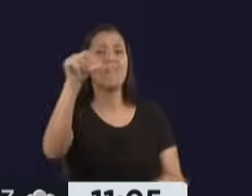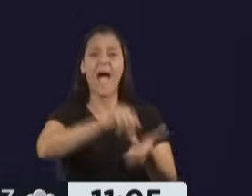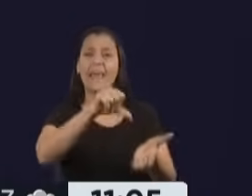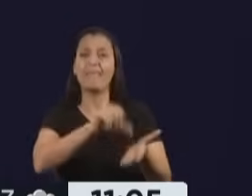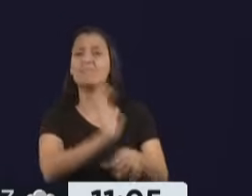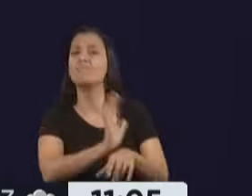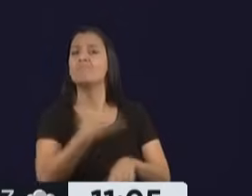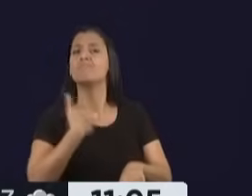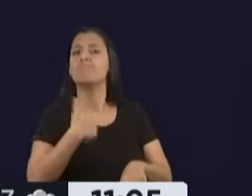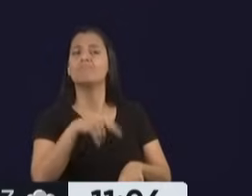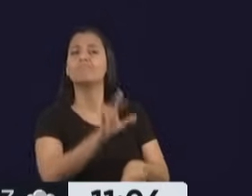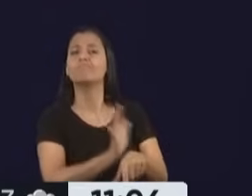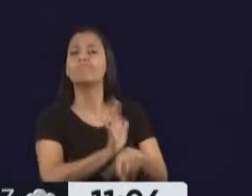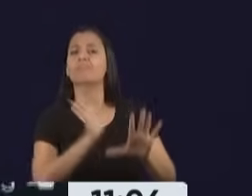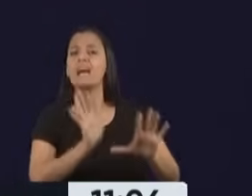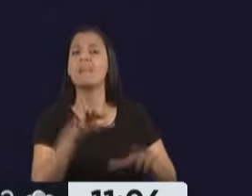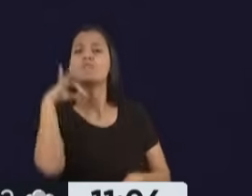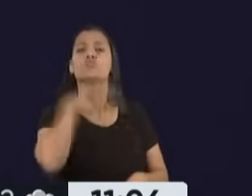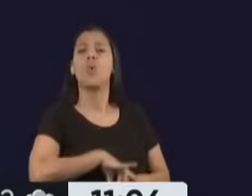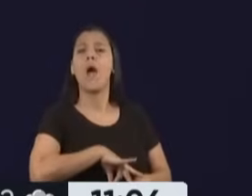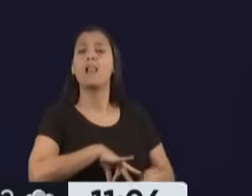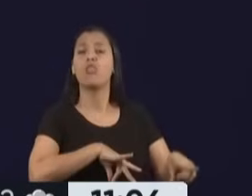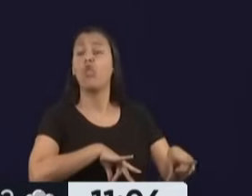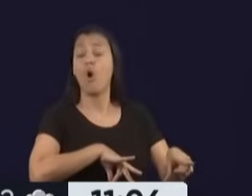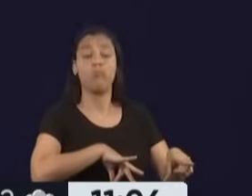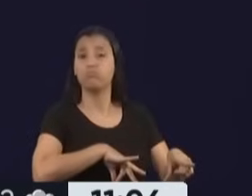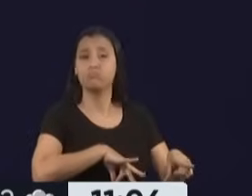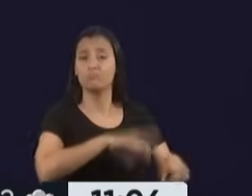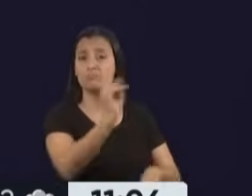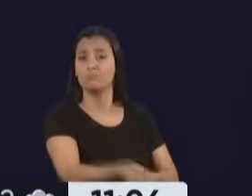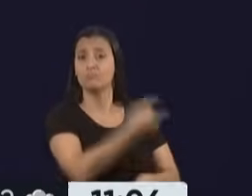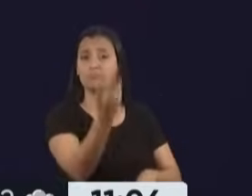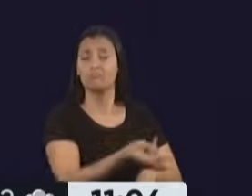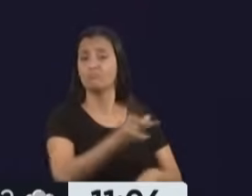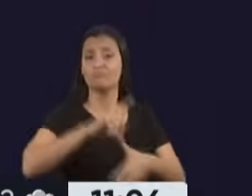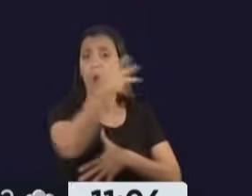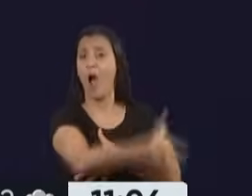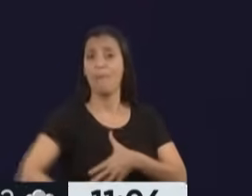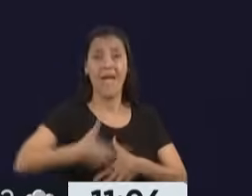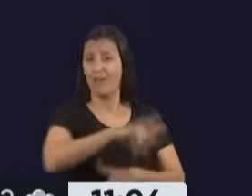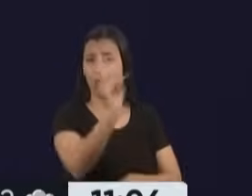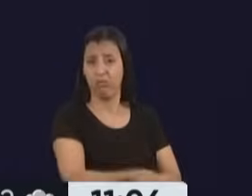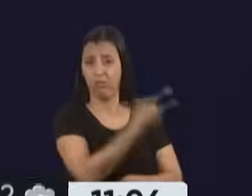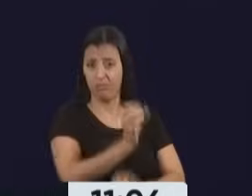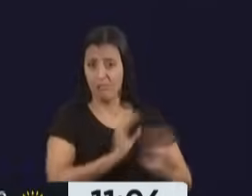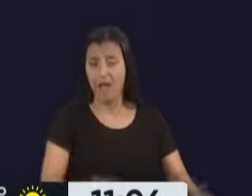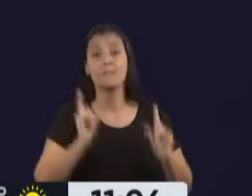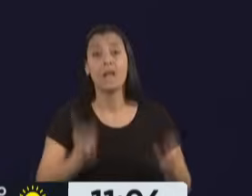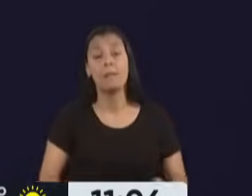dentro de los 5 salarios más bajos de todo el continente. Estaba en el